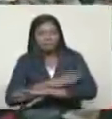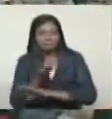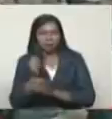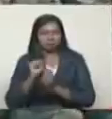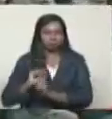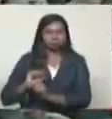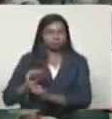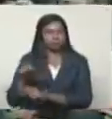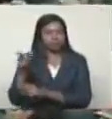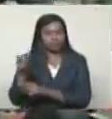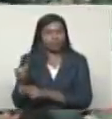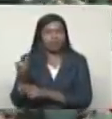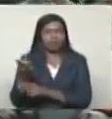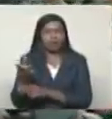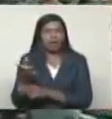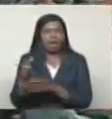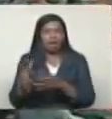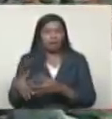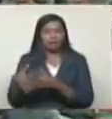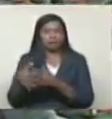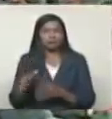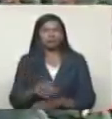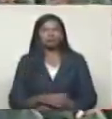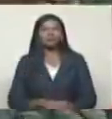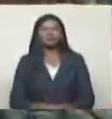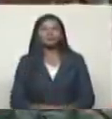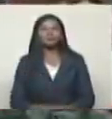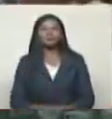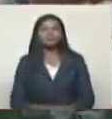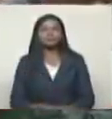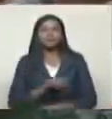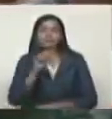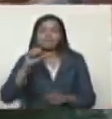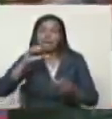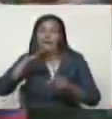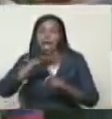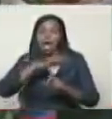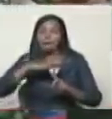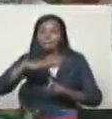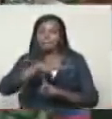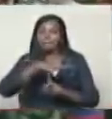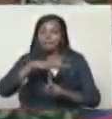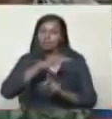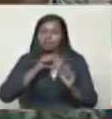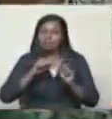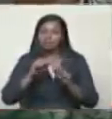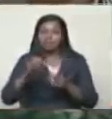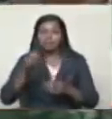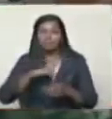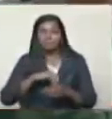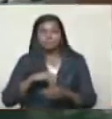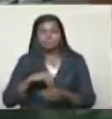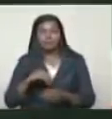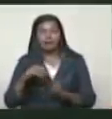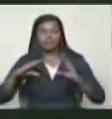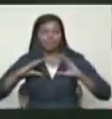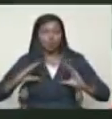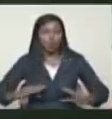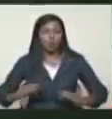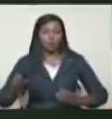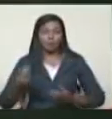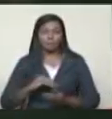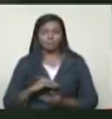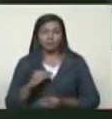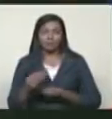anticolonialista de la institución militar. Este es el ambiente en las filas del cuerpo castrense, donde